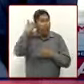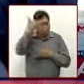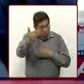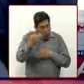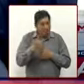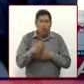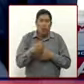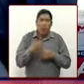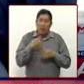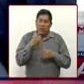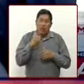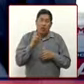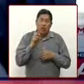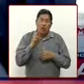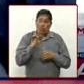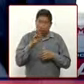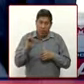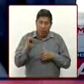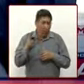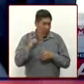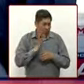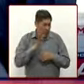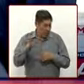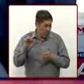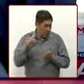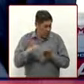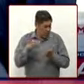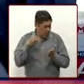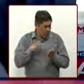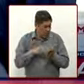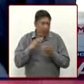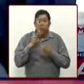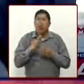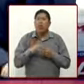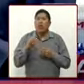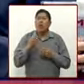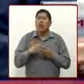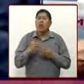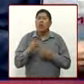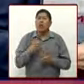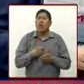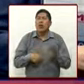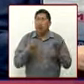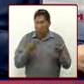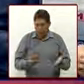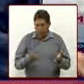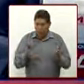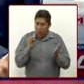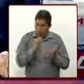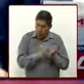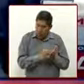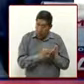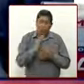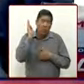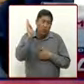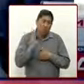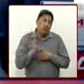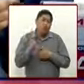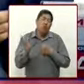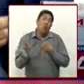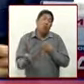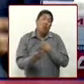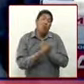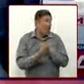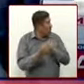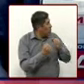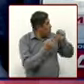que le iba a decir Tufi, son 58 millones de dólares que se tiene por la colocación de los bonos al Banco Central